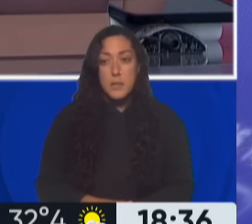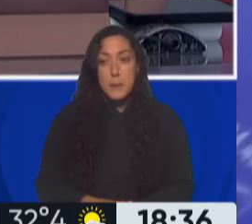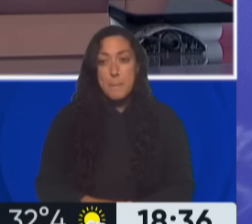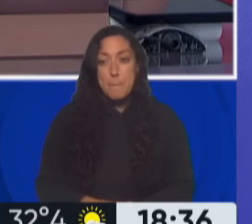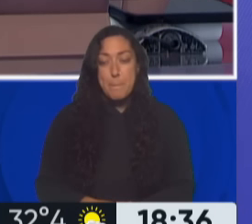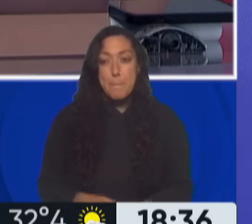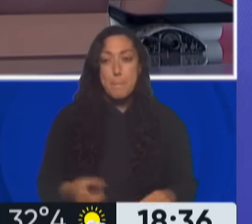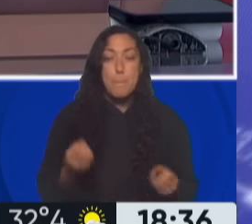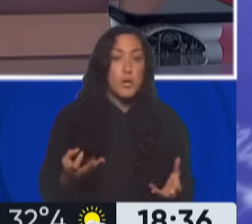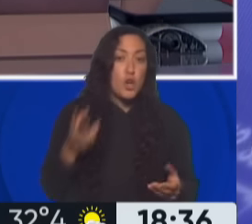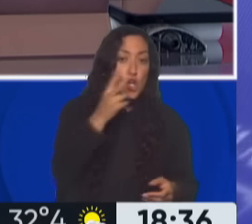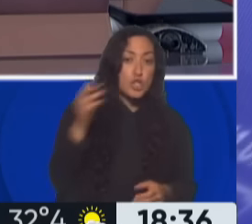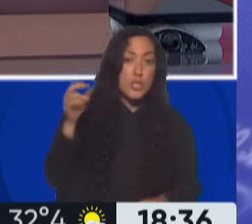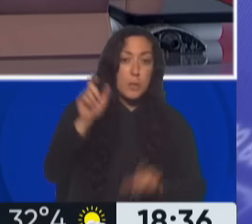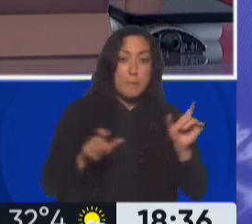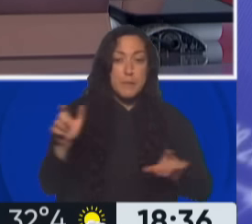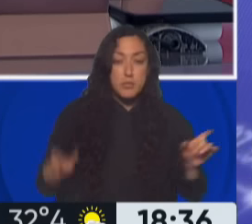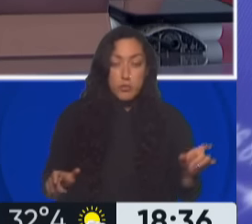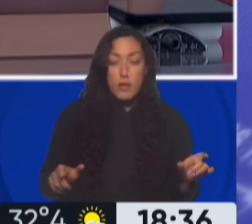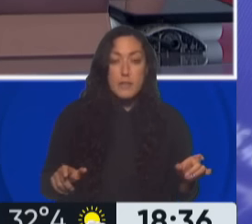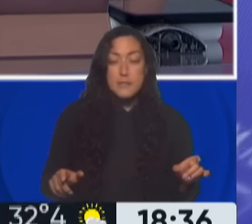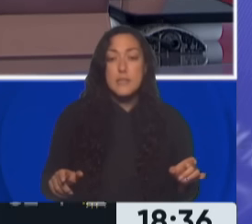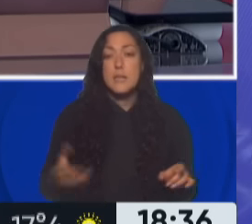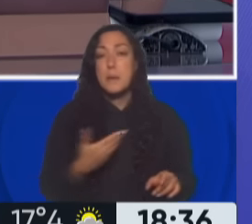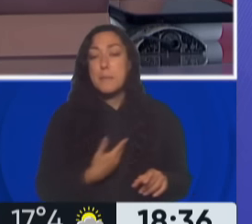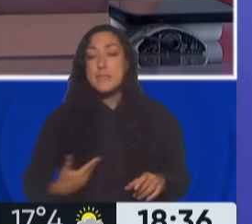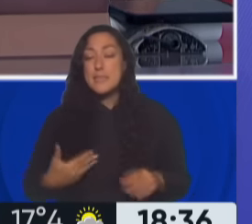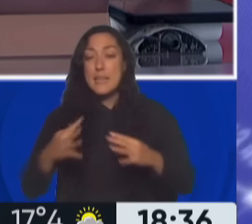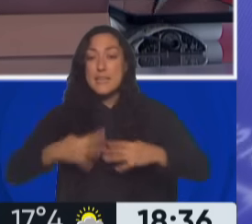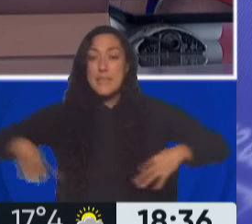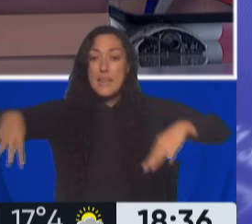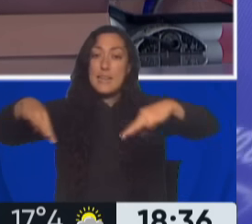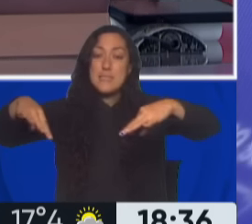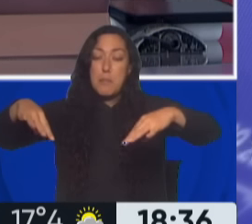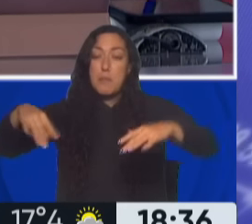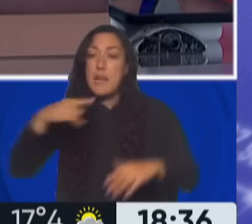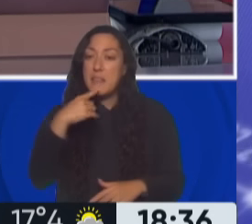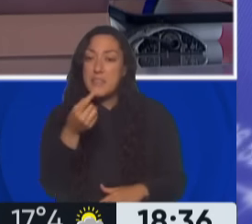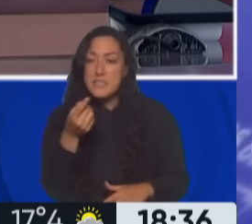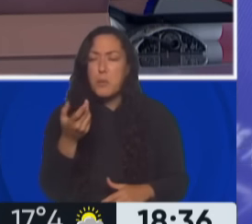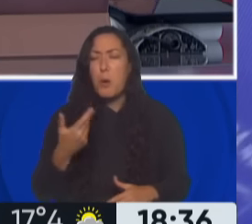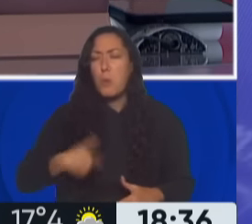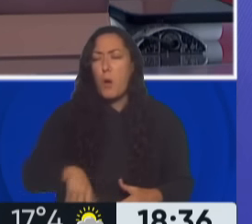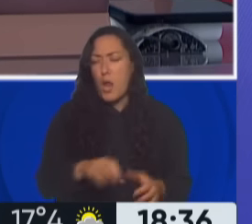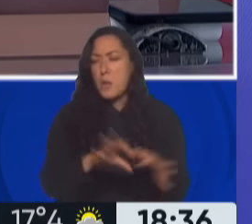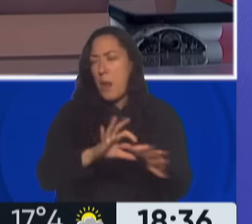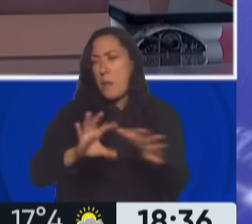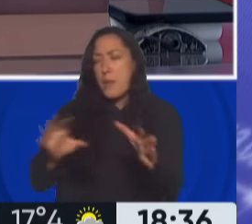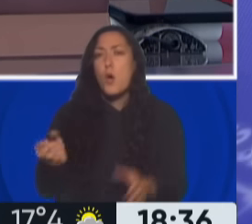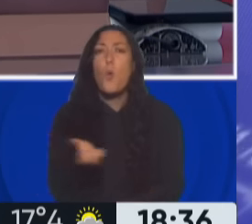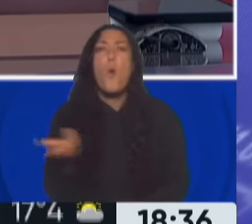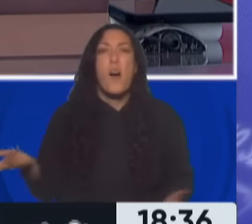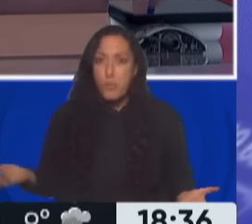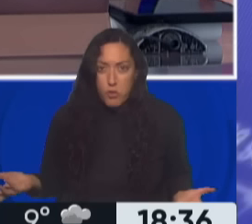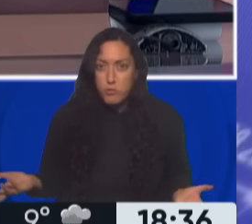que son más de 800, y Jorge Rodríguez, el presidente de la Asamblea Nacional, que dijo, bueno, vamos a liberar un número importante. Bueno, ¿qué número es importante?